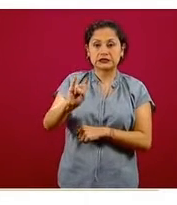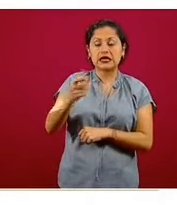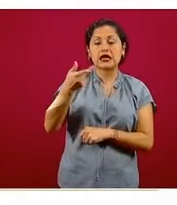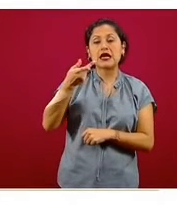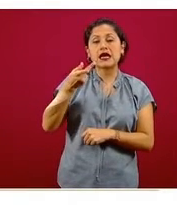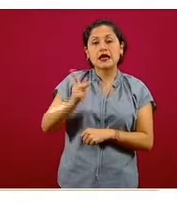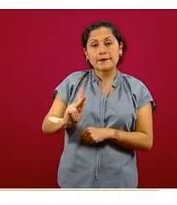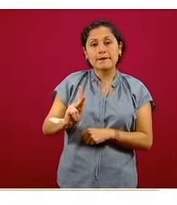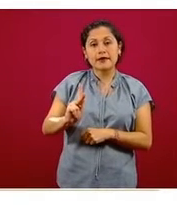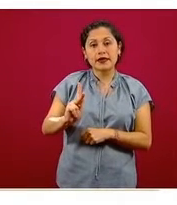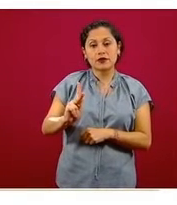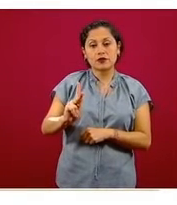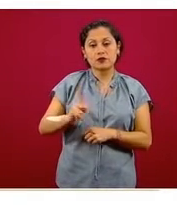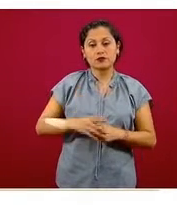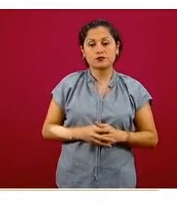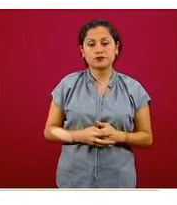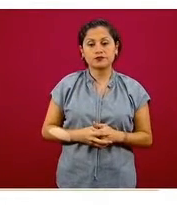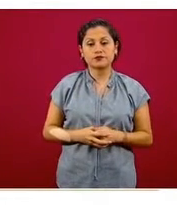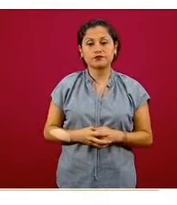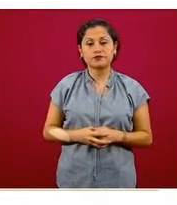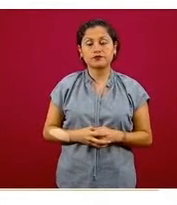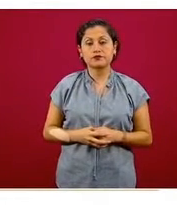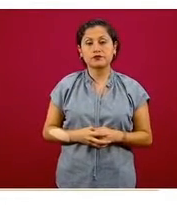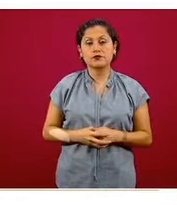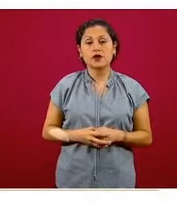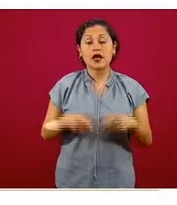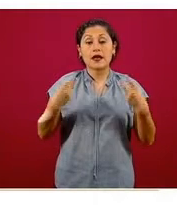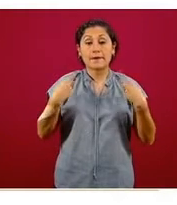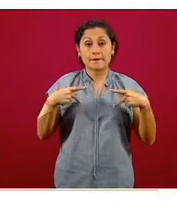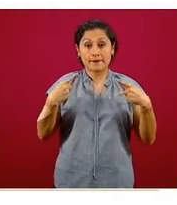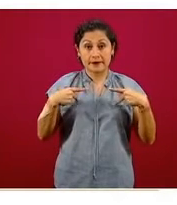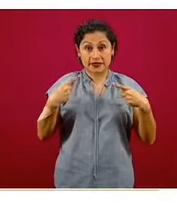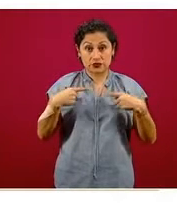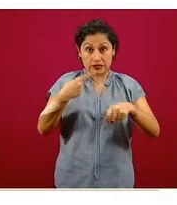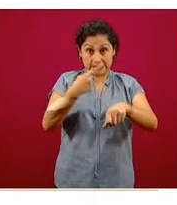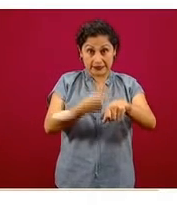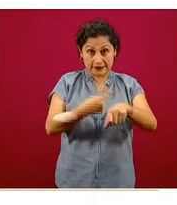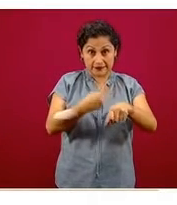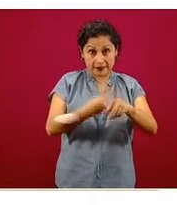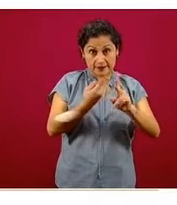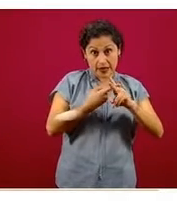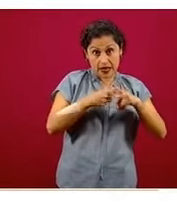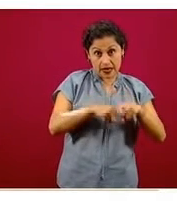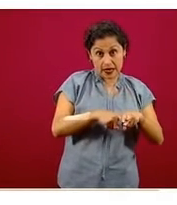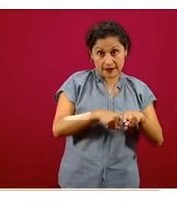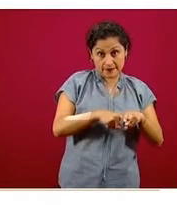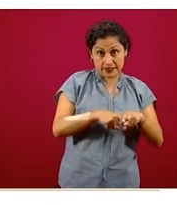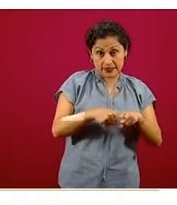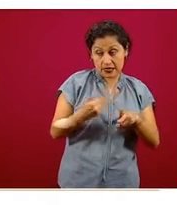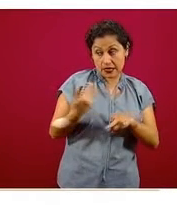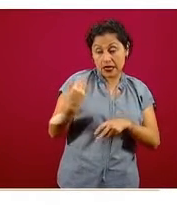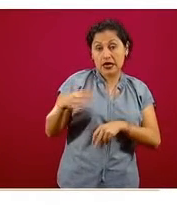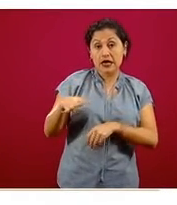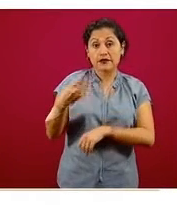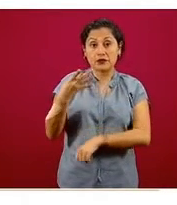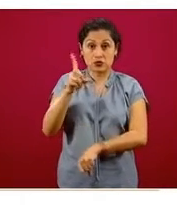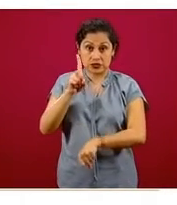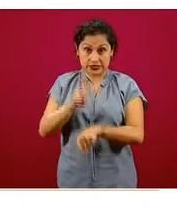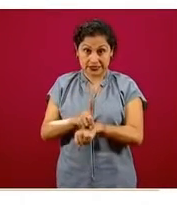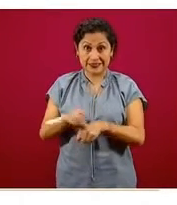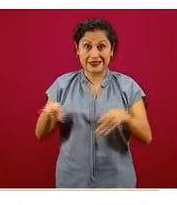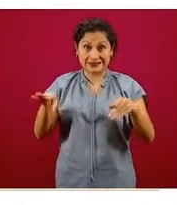día de hoy, las personas que iniciaron con signos y síntomas de enfermedad en los últimos 14 días y que por lo